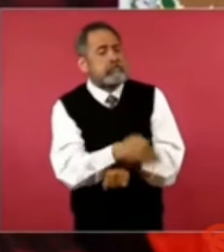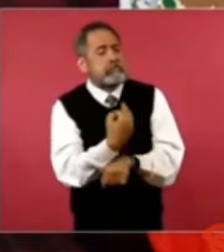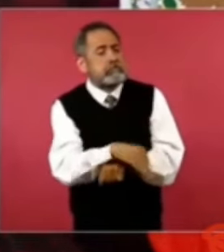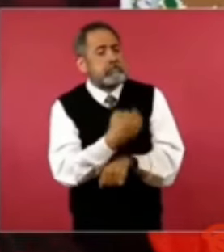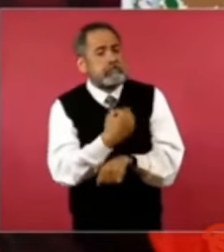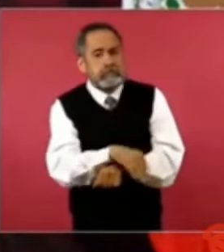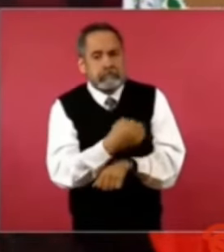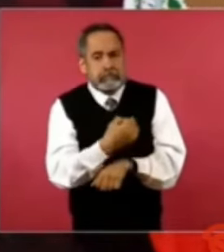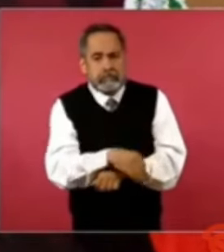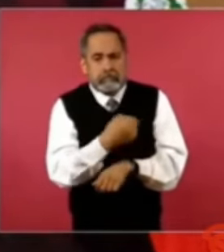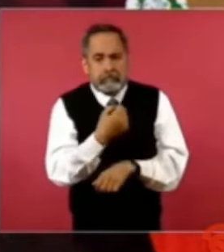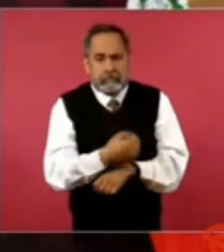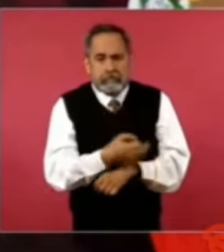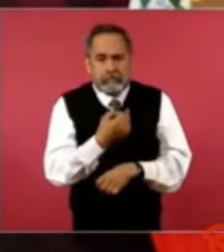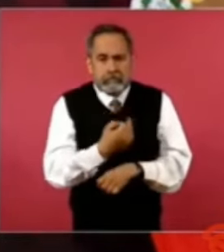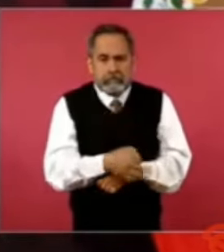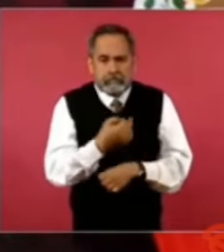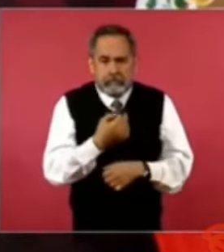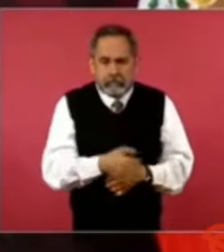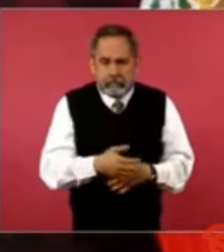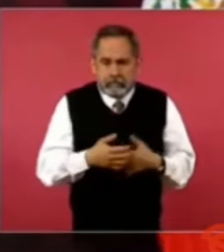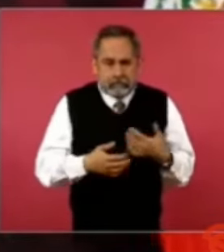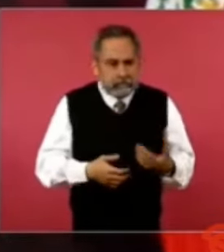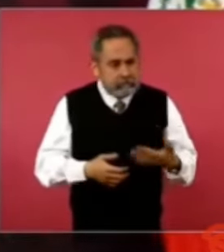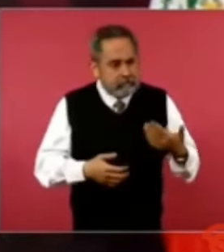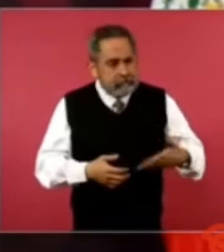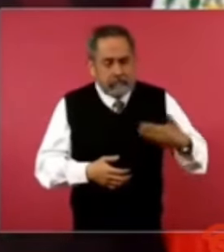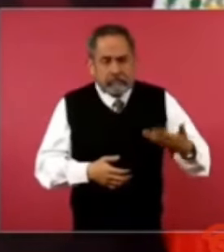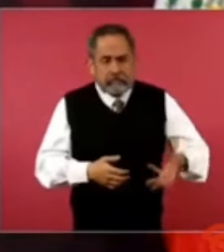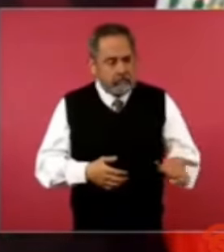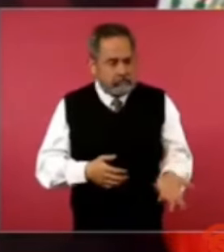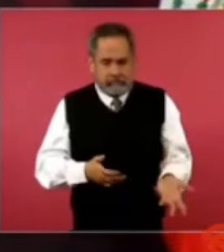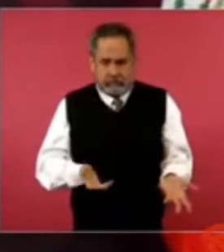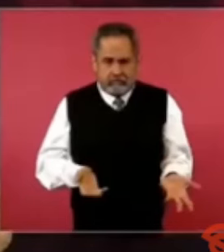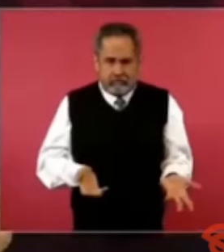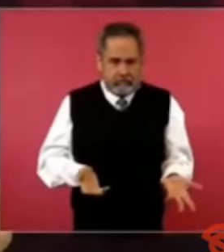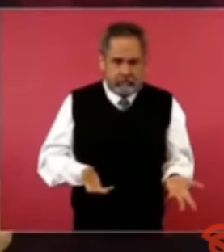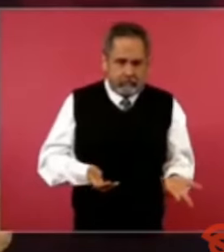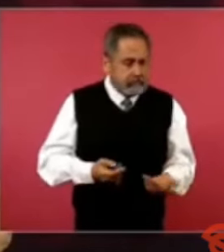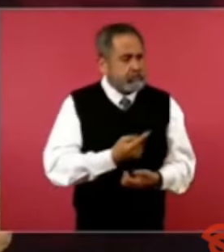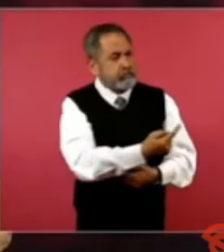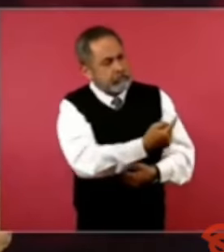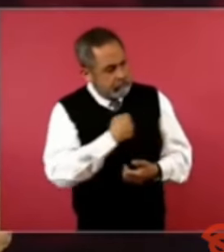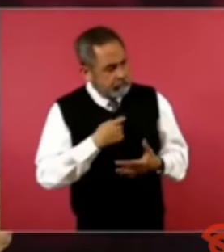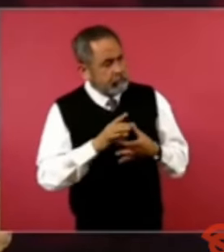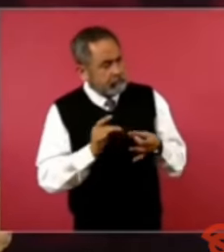años o que nos explique por qué